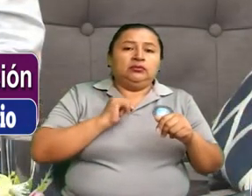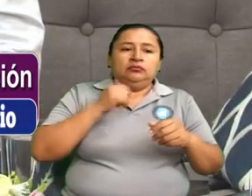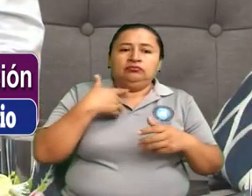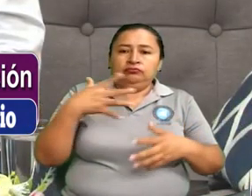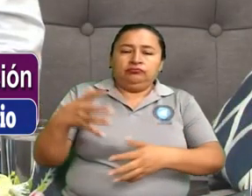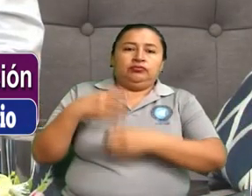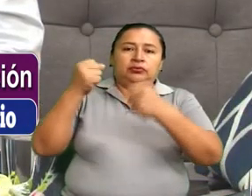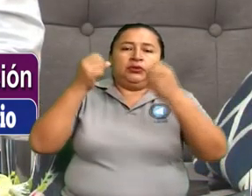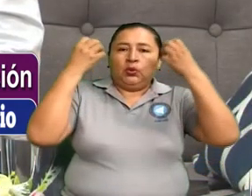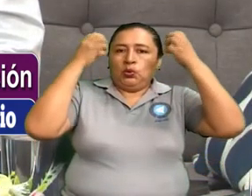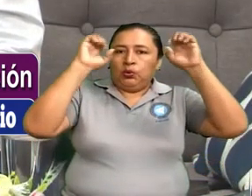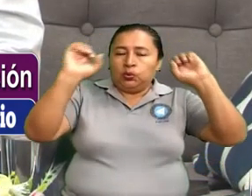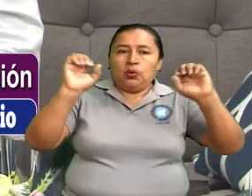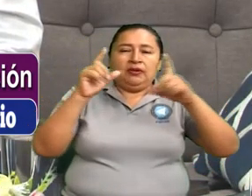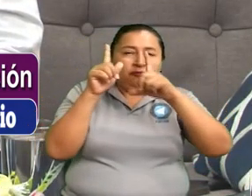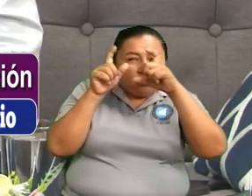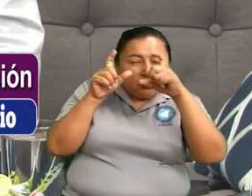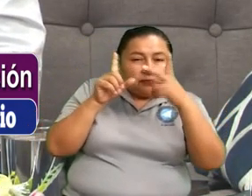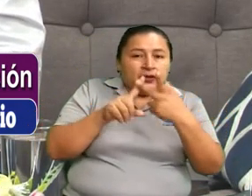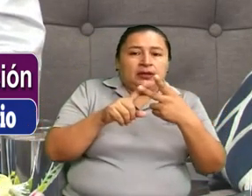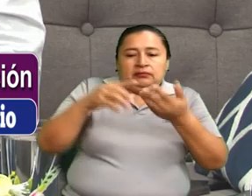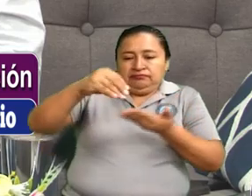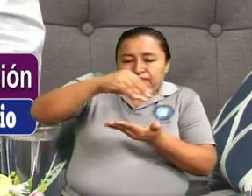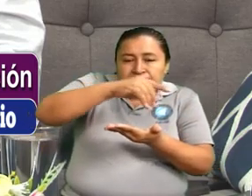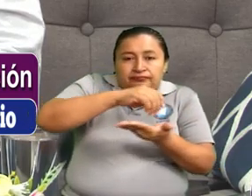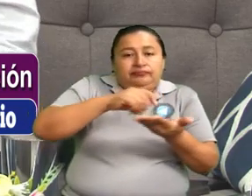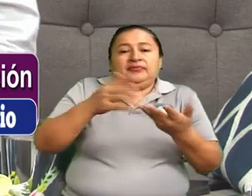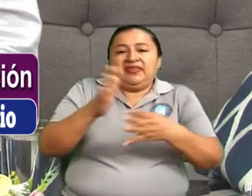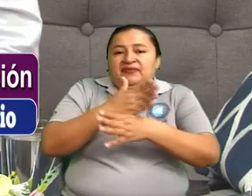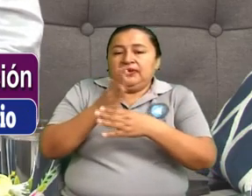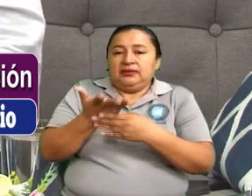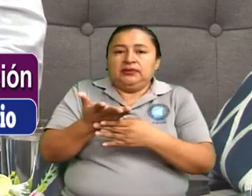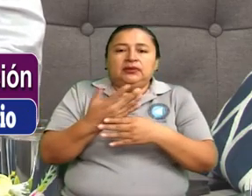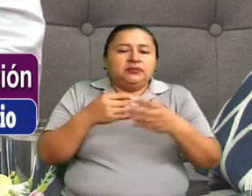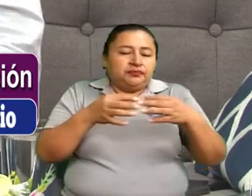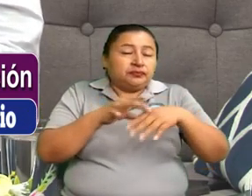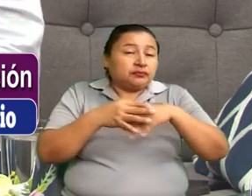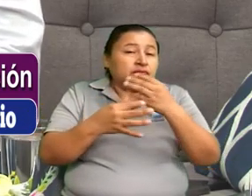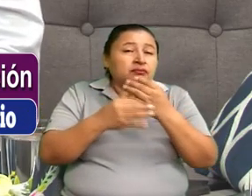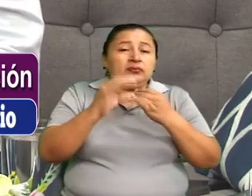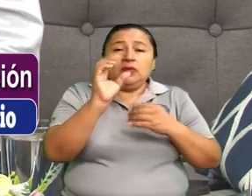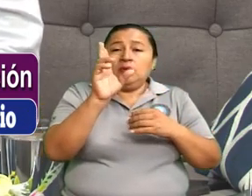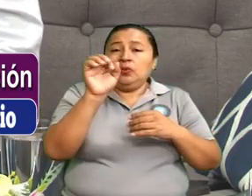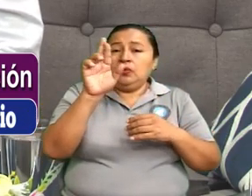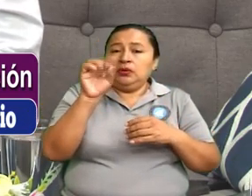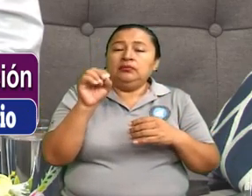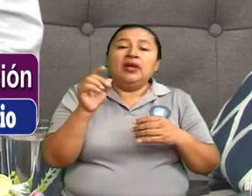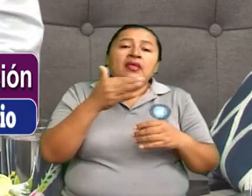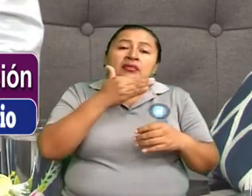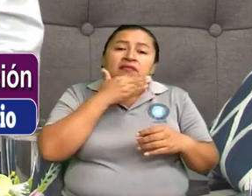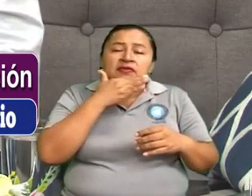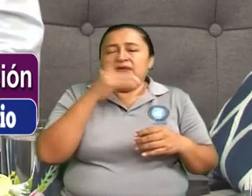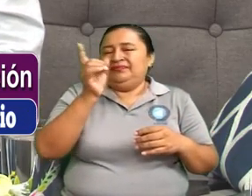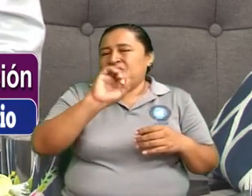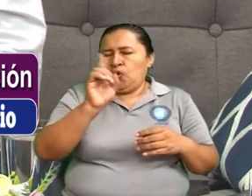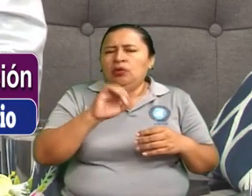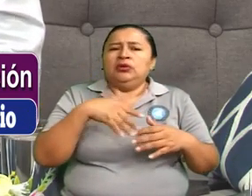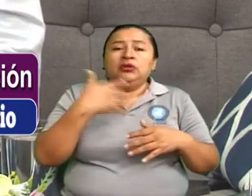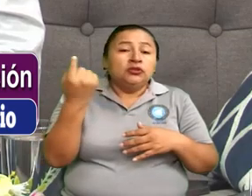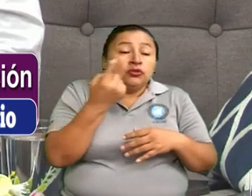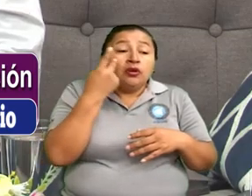en pintura, en fotografía, en artesanía. Entonces no es difícil, no es difícil, y vamos acompañándole de acuerdo a